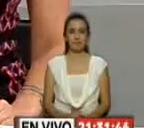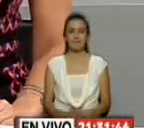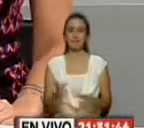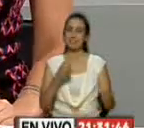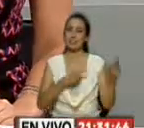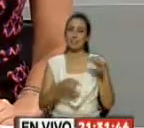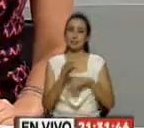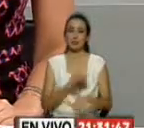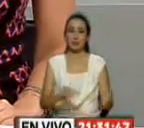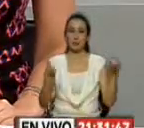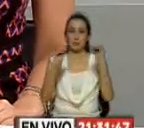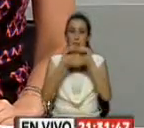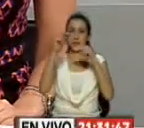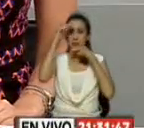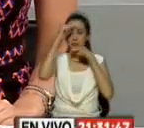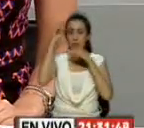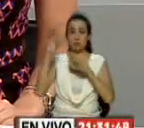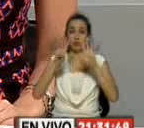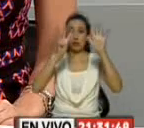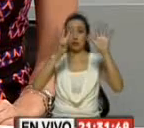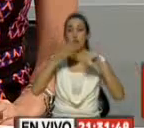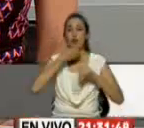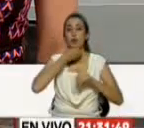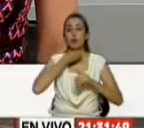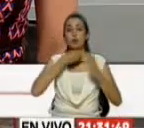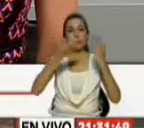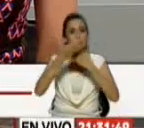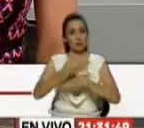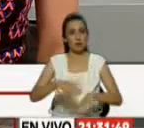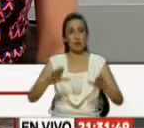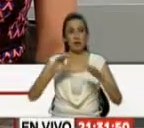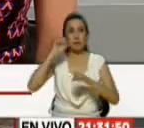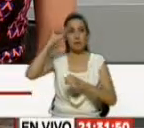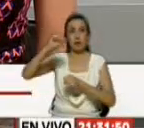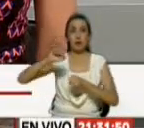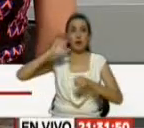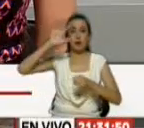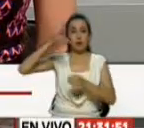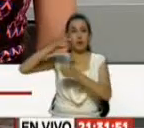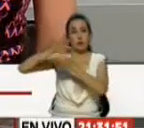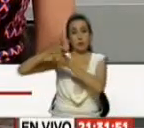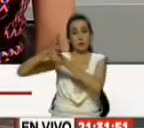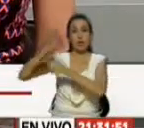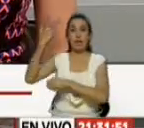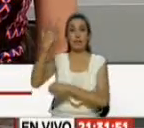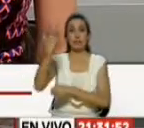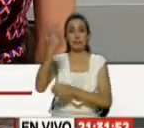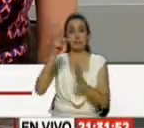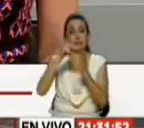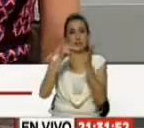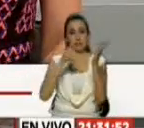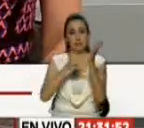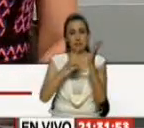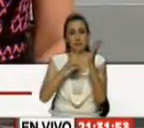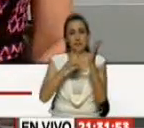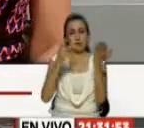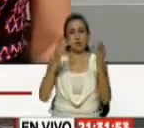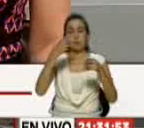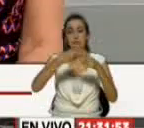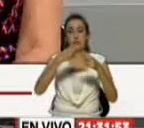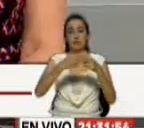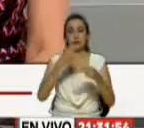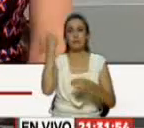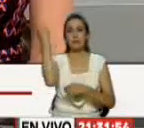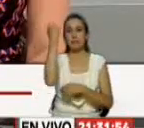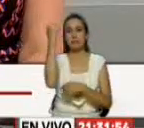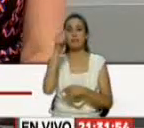Estamos de regreso con más noticias. Este 9 de agosto finalizó la grabación de los 13 programas de Derechos Reservados, una producción que se va